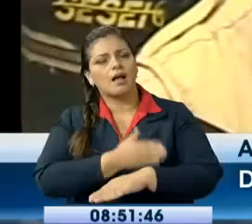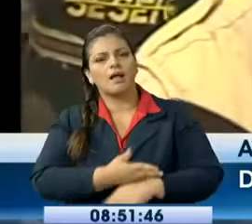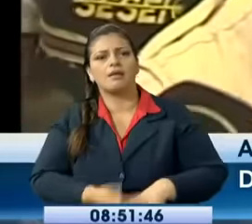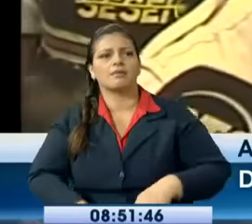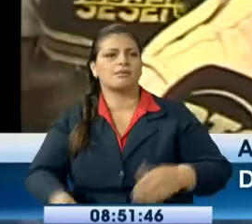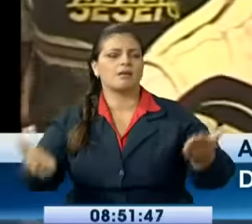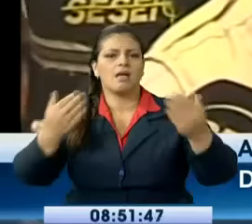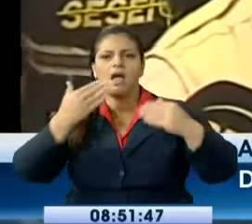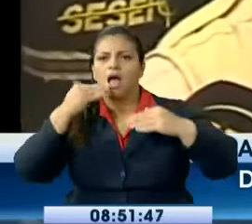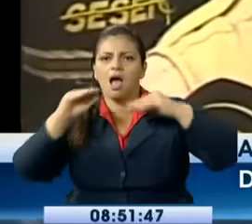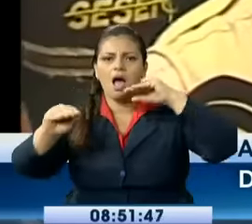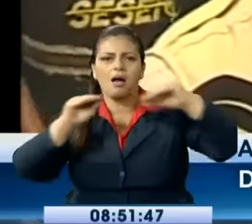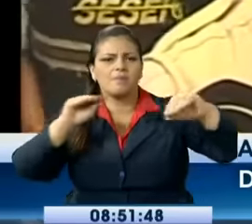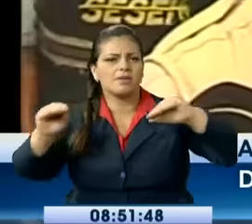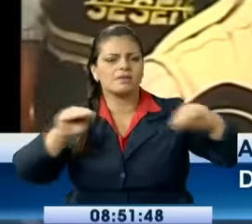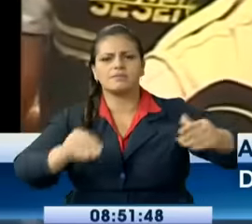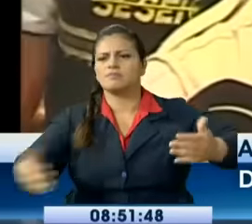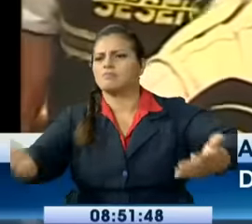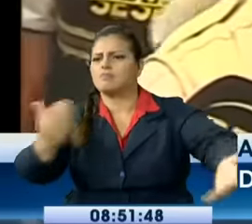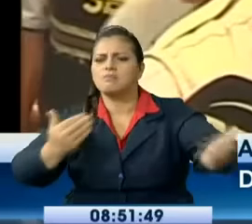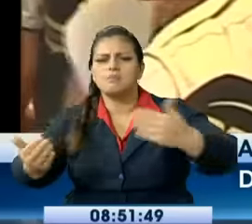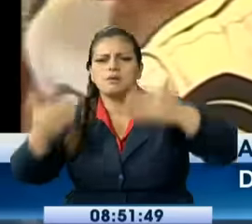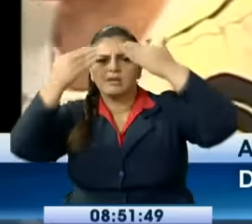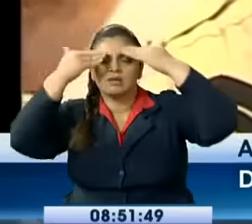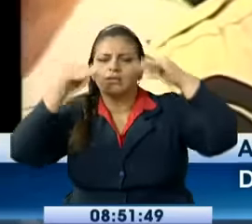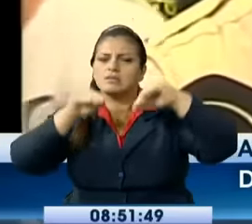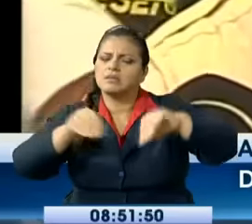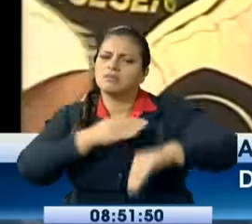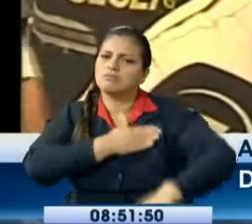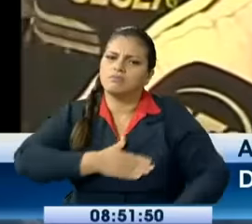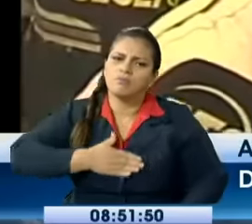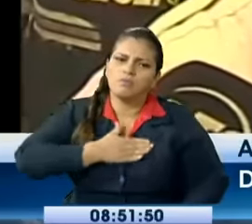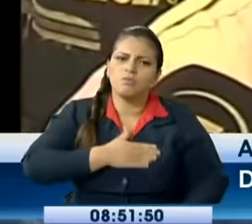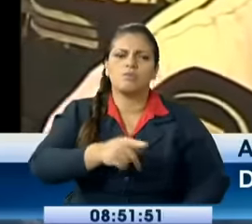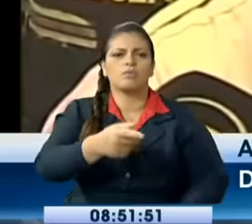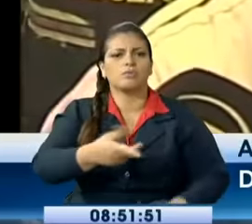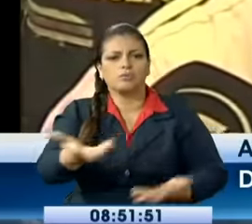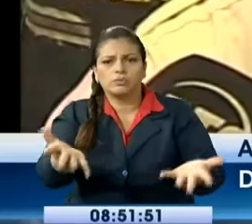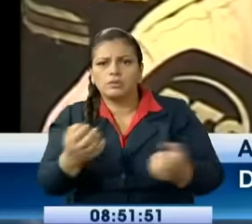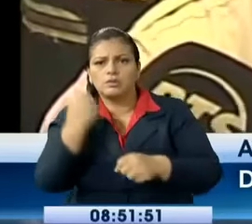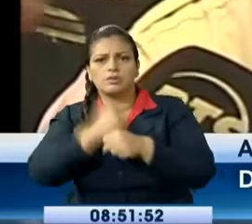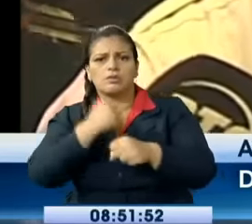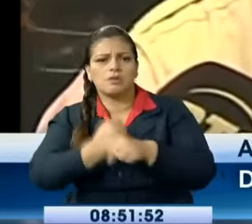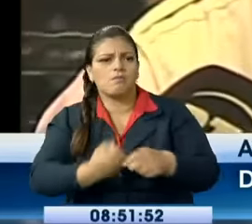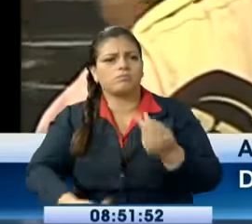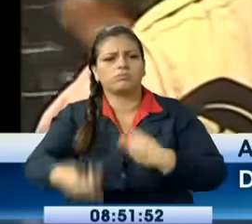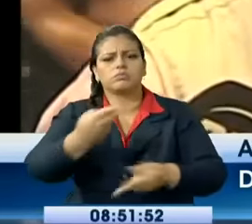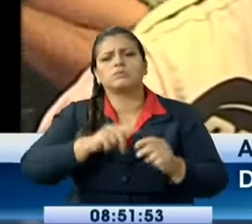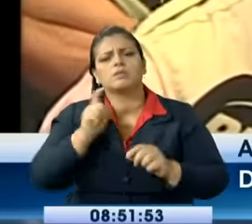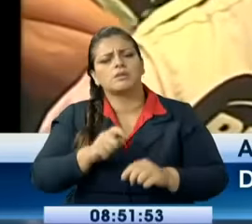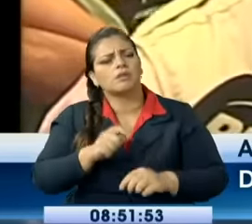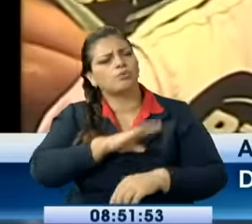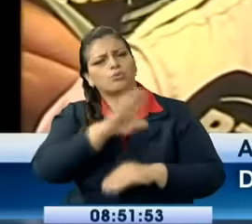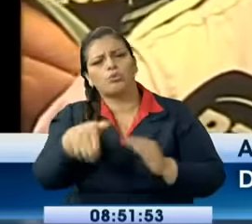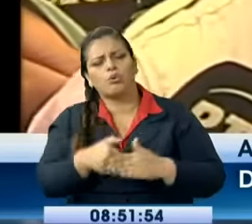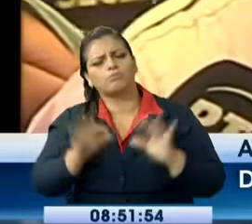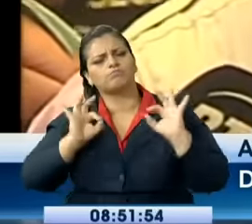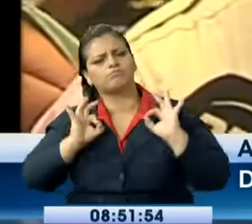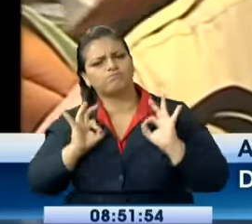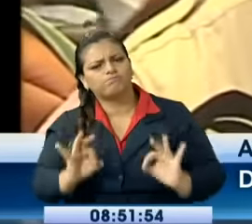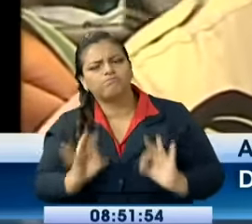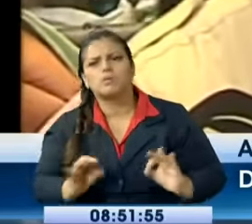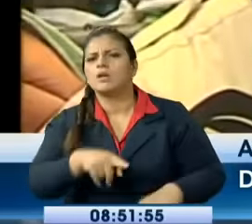a nivel de todos los propietarios de los andenes y en los operativos, a fin de que tenga la